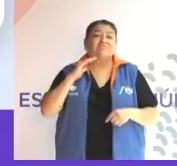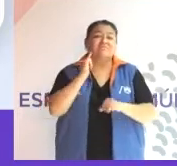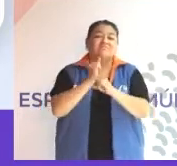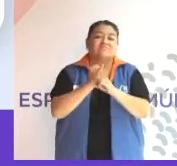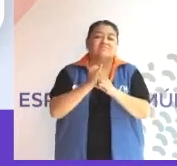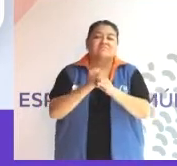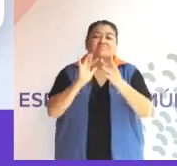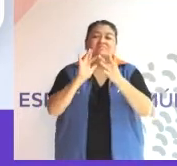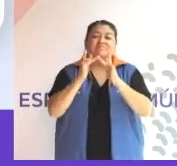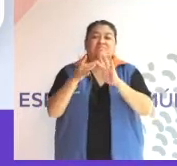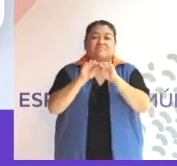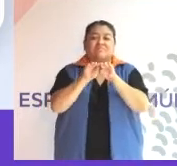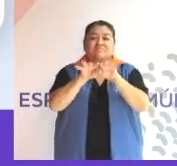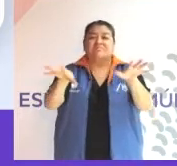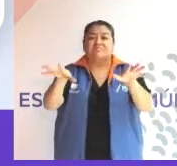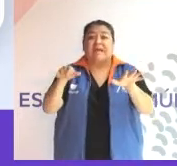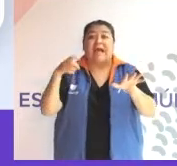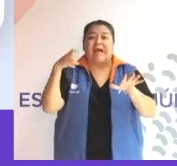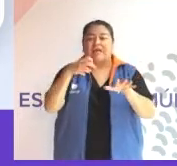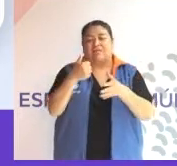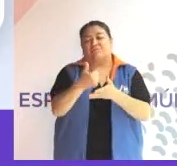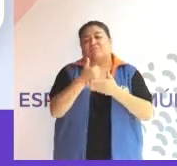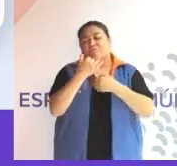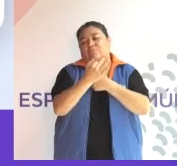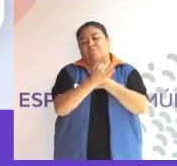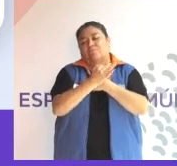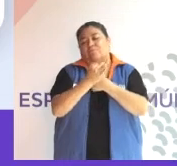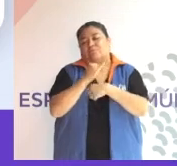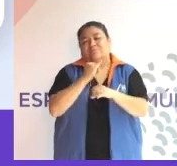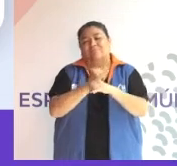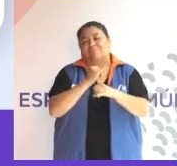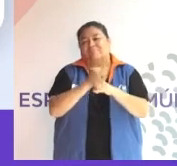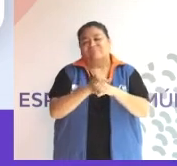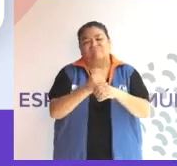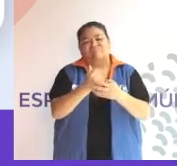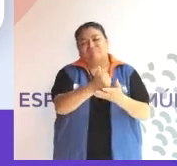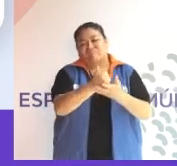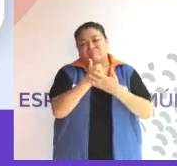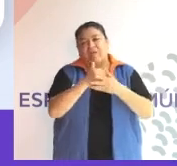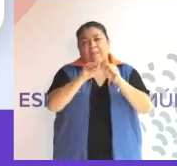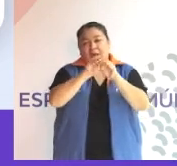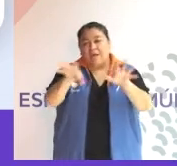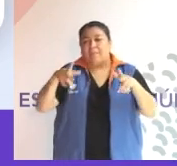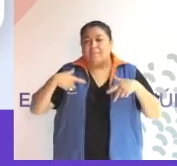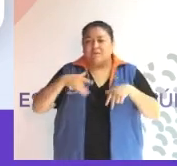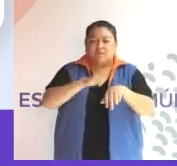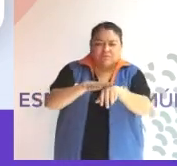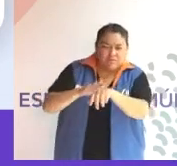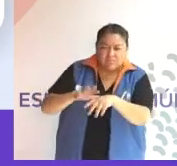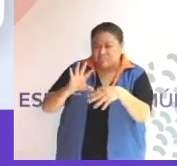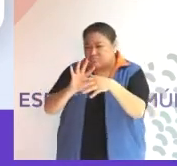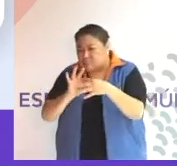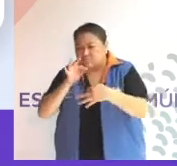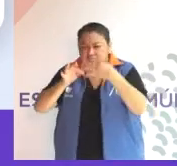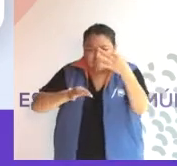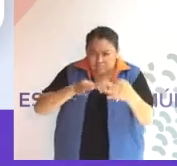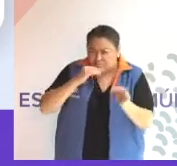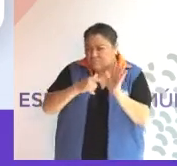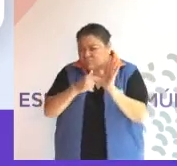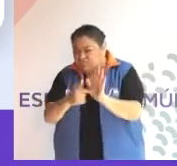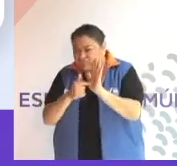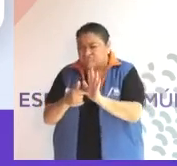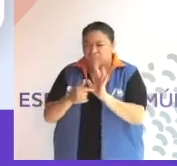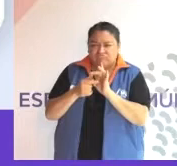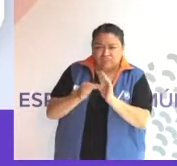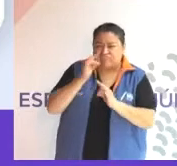son una gran ventaja para poder sensibilizar a la sociedad y poder promover y comunicar